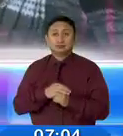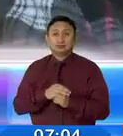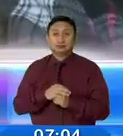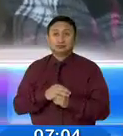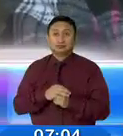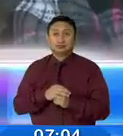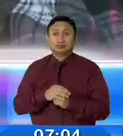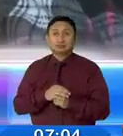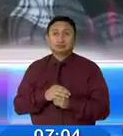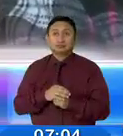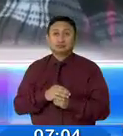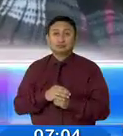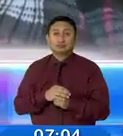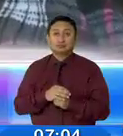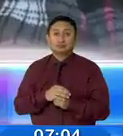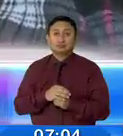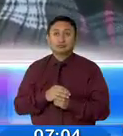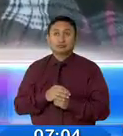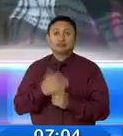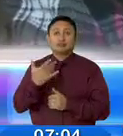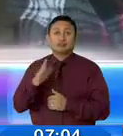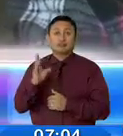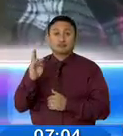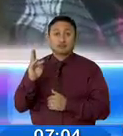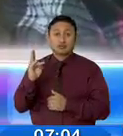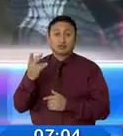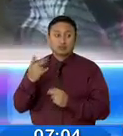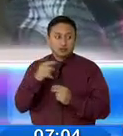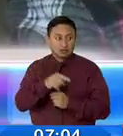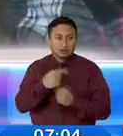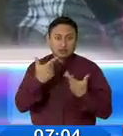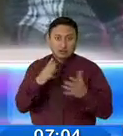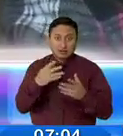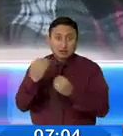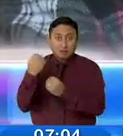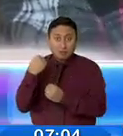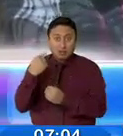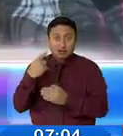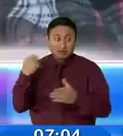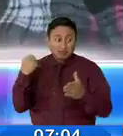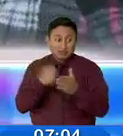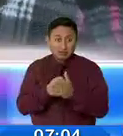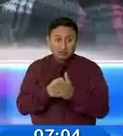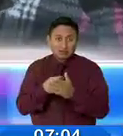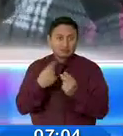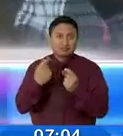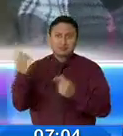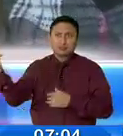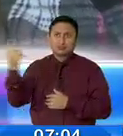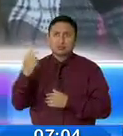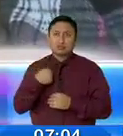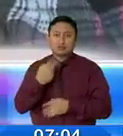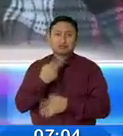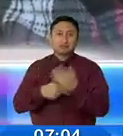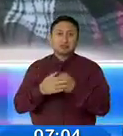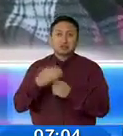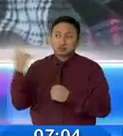al siguiente día que él tuvo el accidente. Yo me quedé con mi hijo y